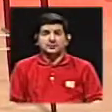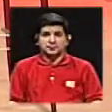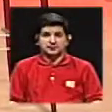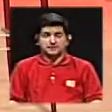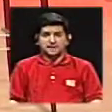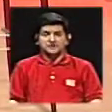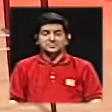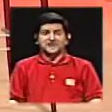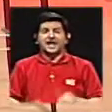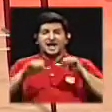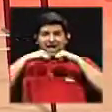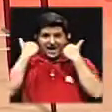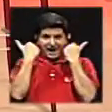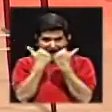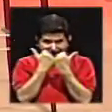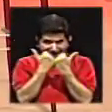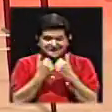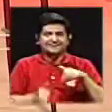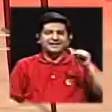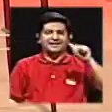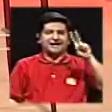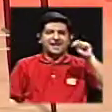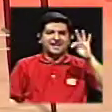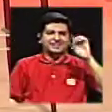sea, ANTEC es un sindicato de Frente Amplio.